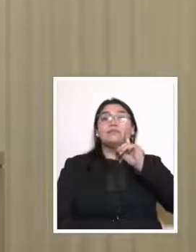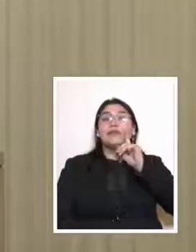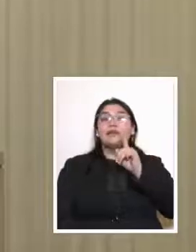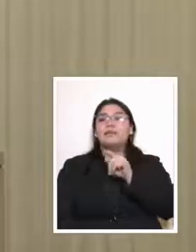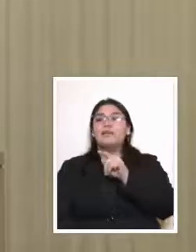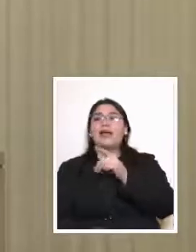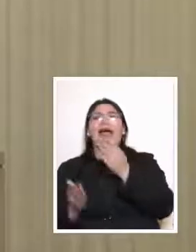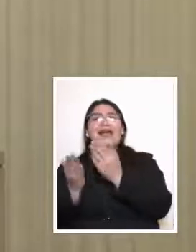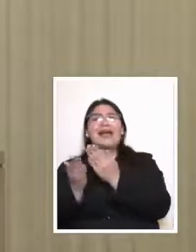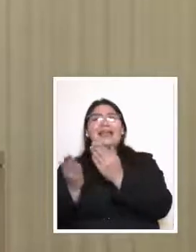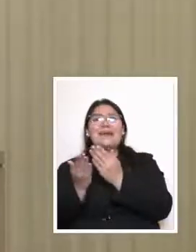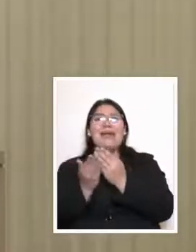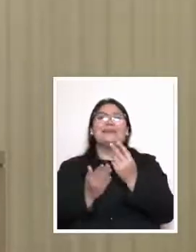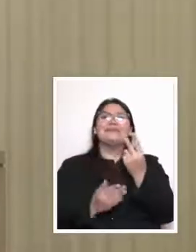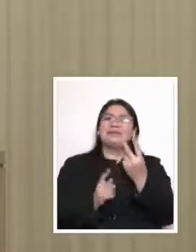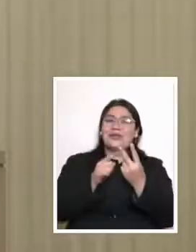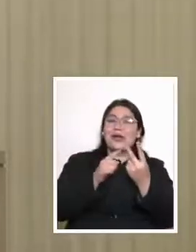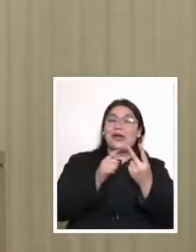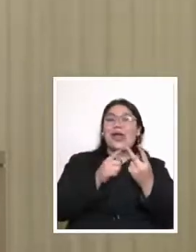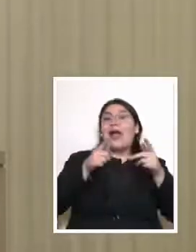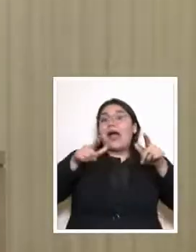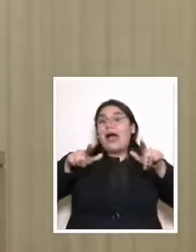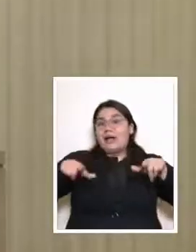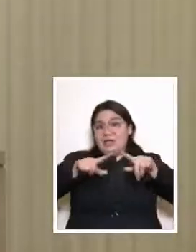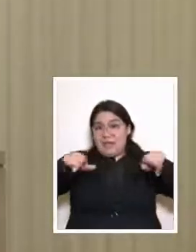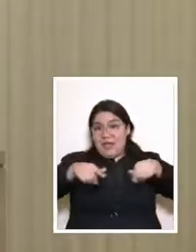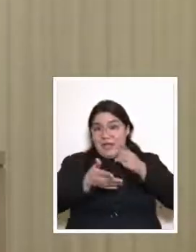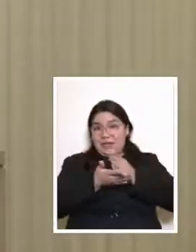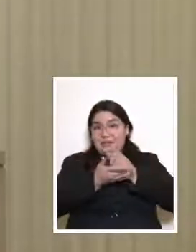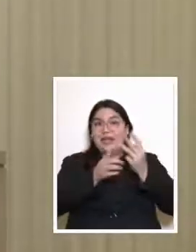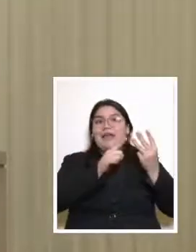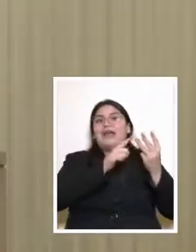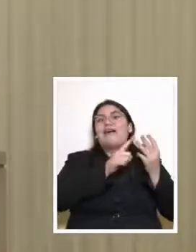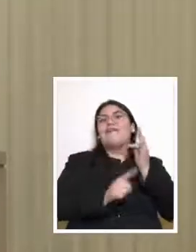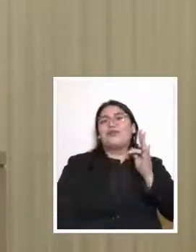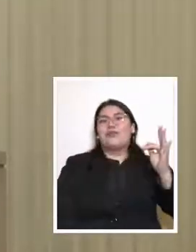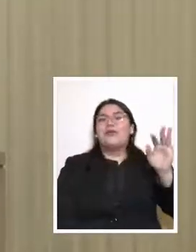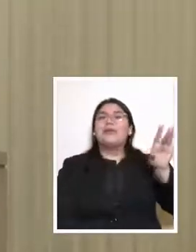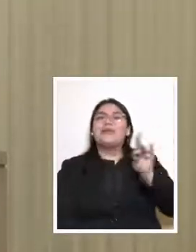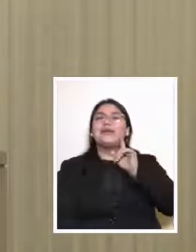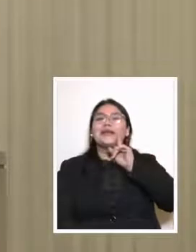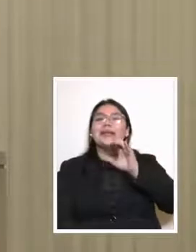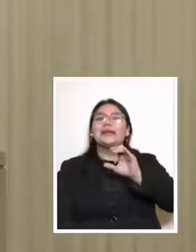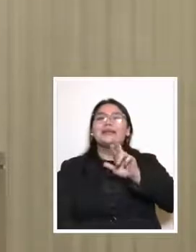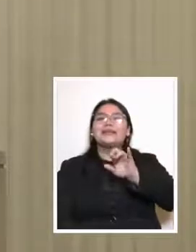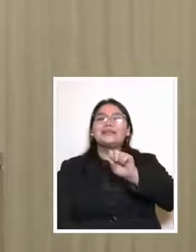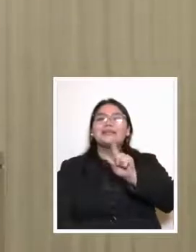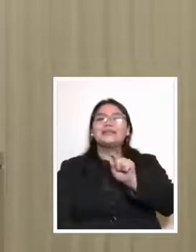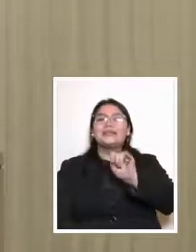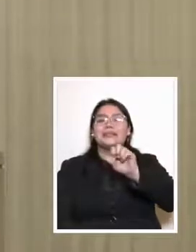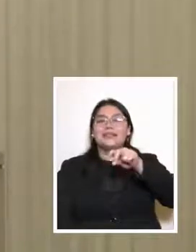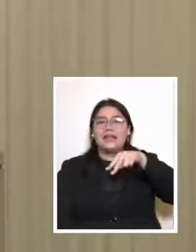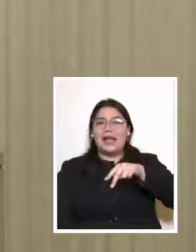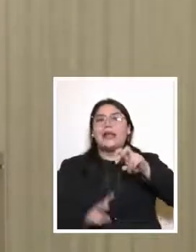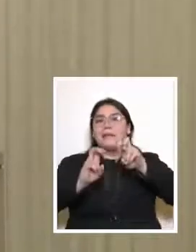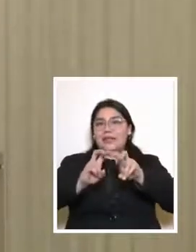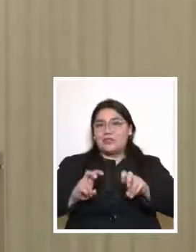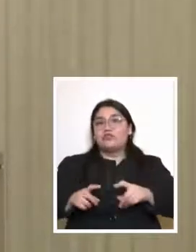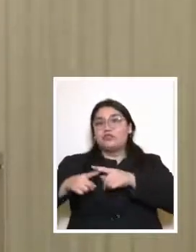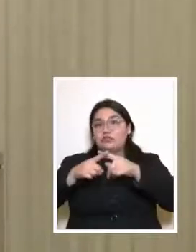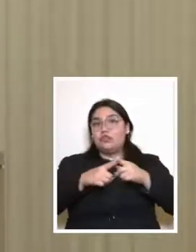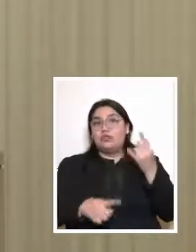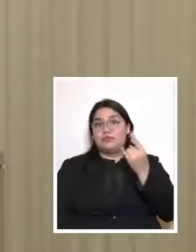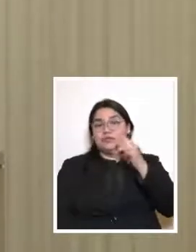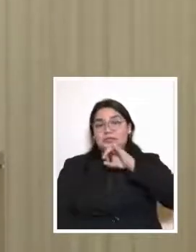el aula y el futuro, podríamos decir. Voy a presentar a Cristian Beley, el investigador, sociólogo de la Universidad de Chile, es máster en política educacional